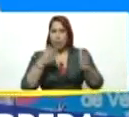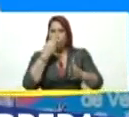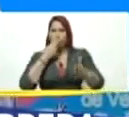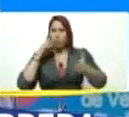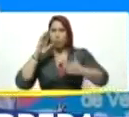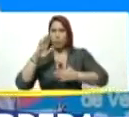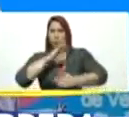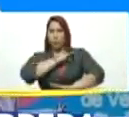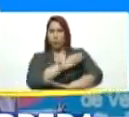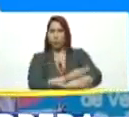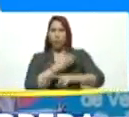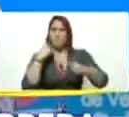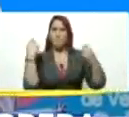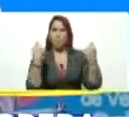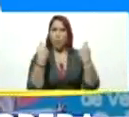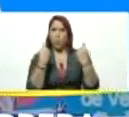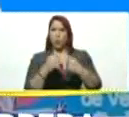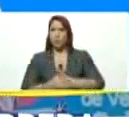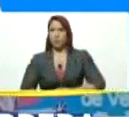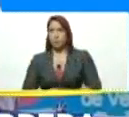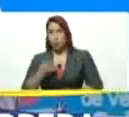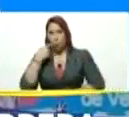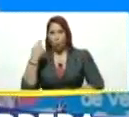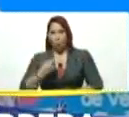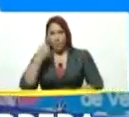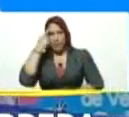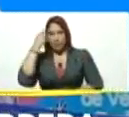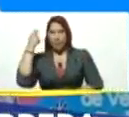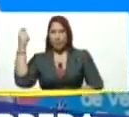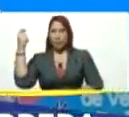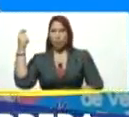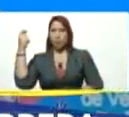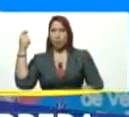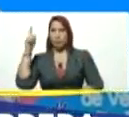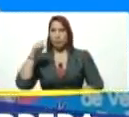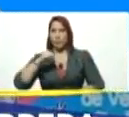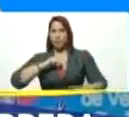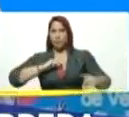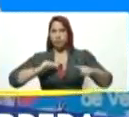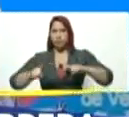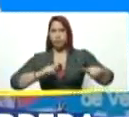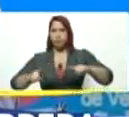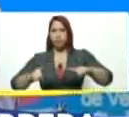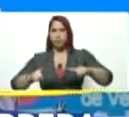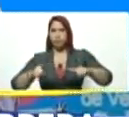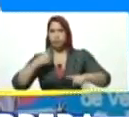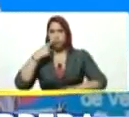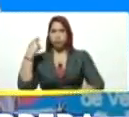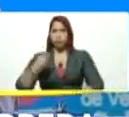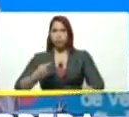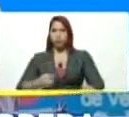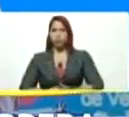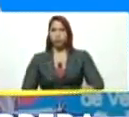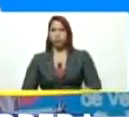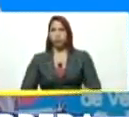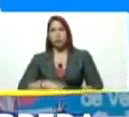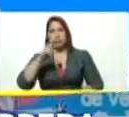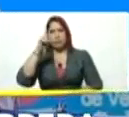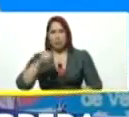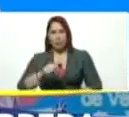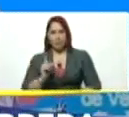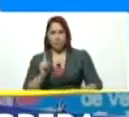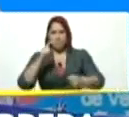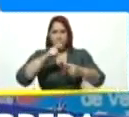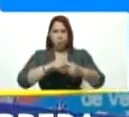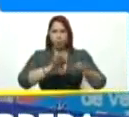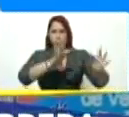con el poder popular, un hombre de teoría y de acción, un hombre también parte del